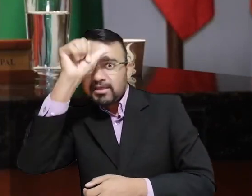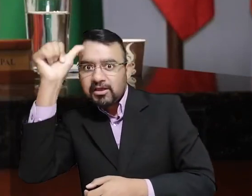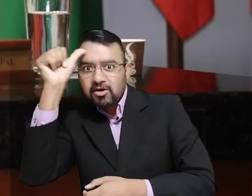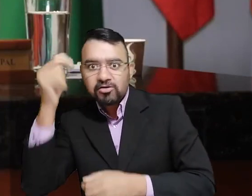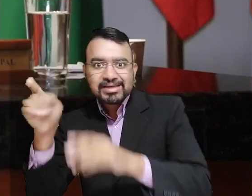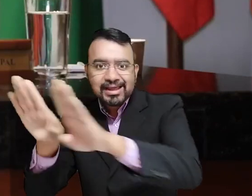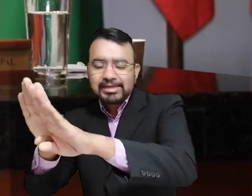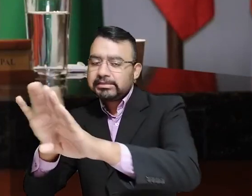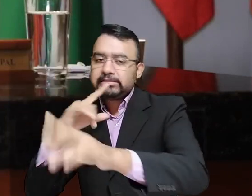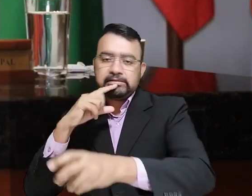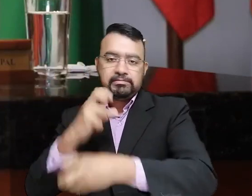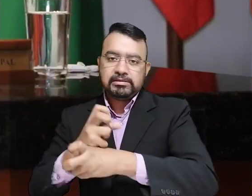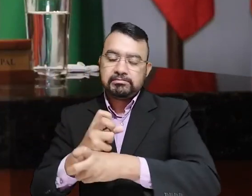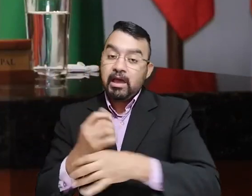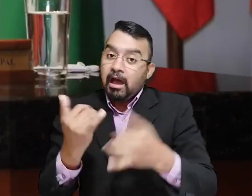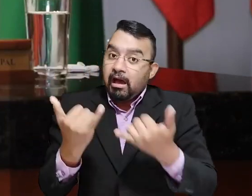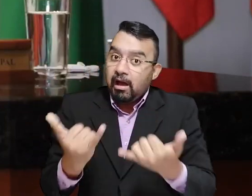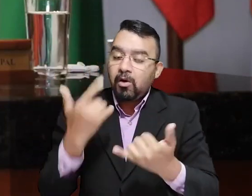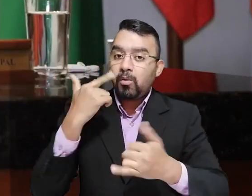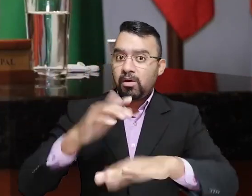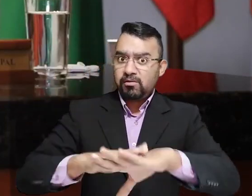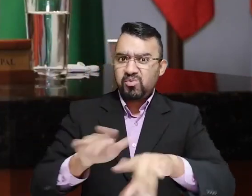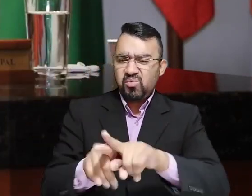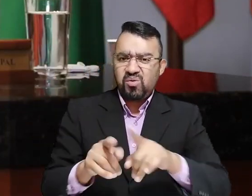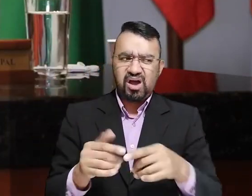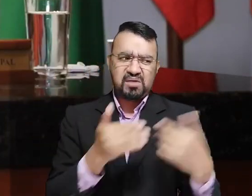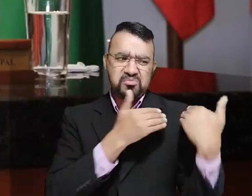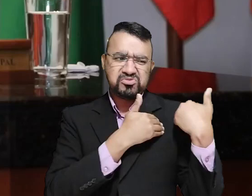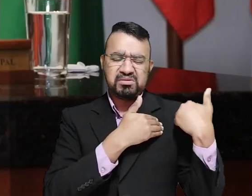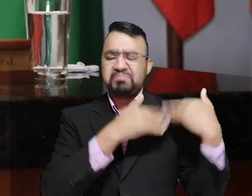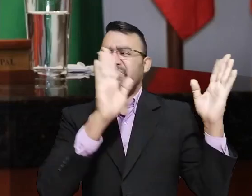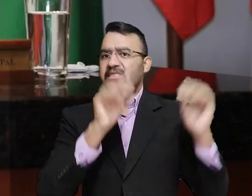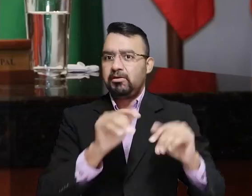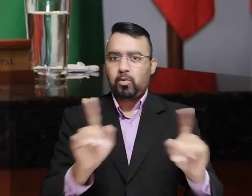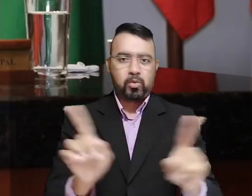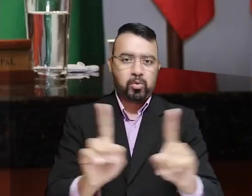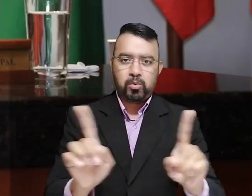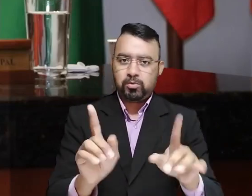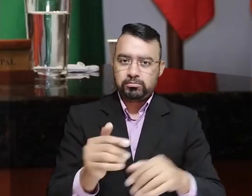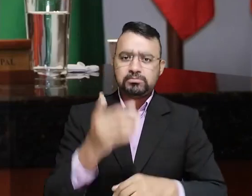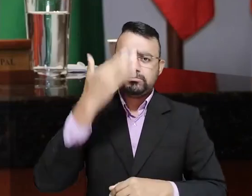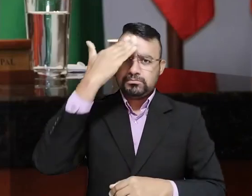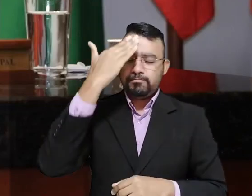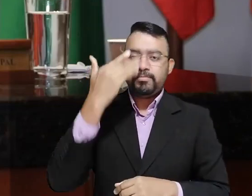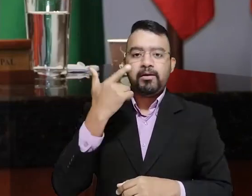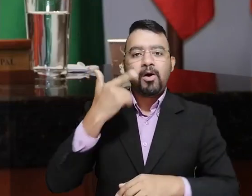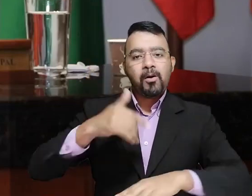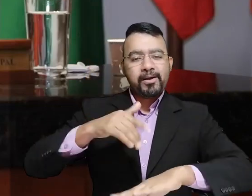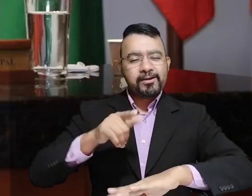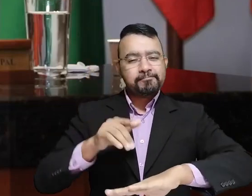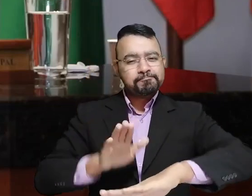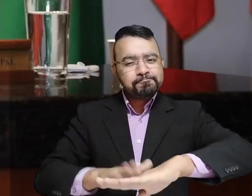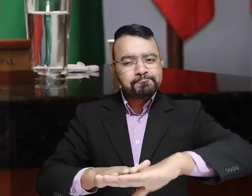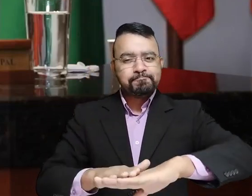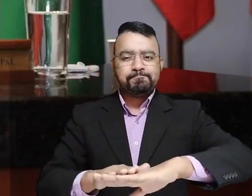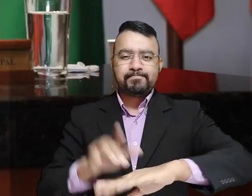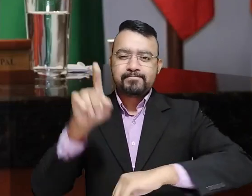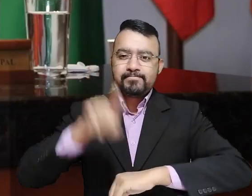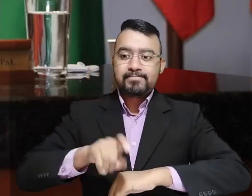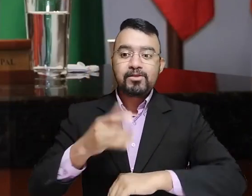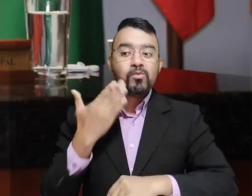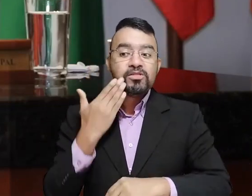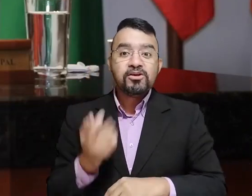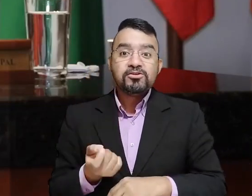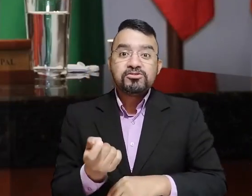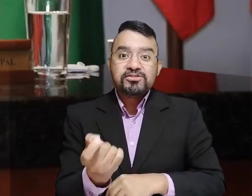irresponsable, sino por el contrario, siendo responsable con la situación que vive el país, también hay que hacer un alto